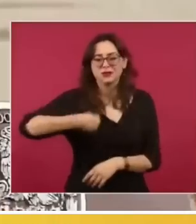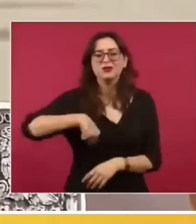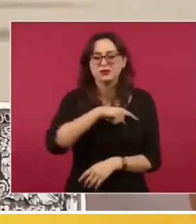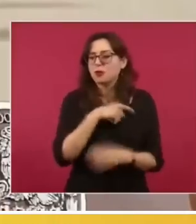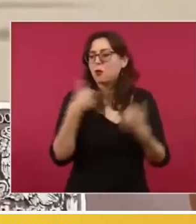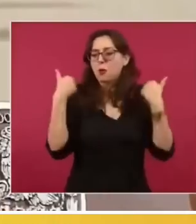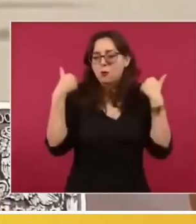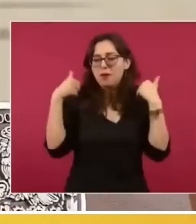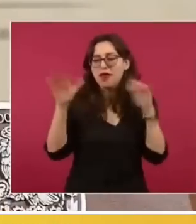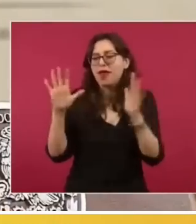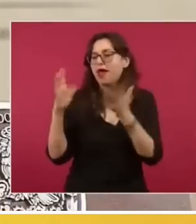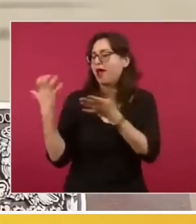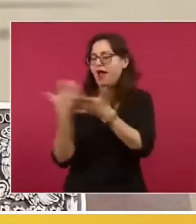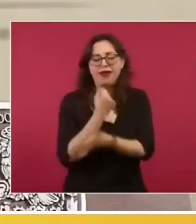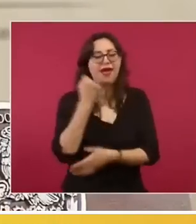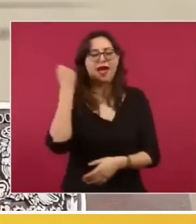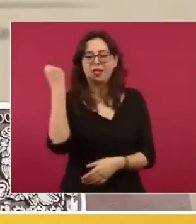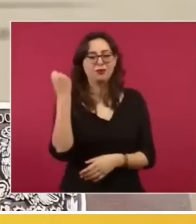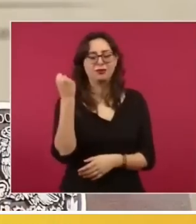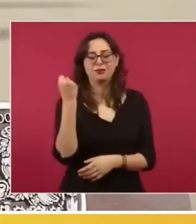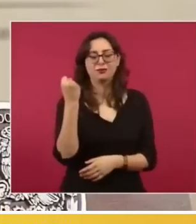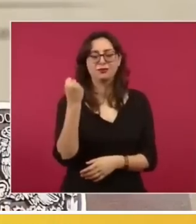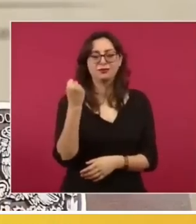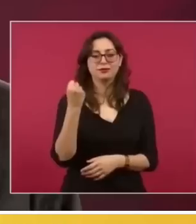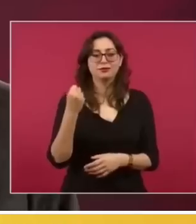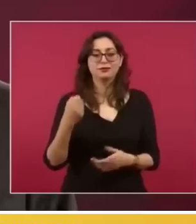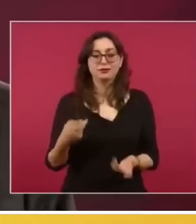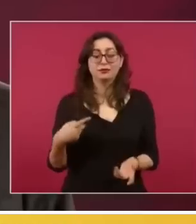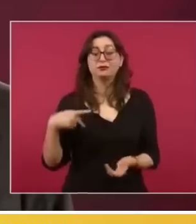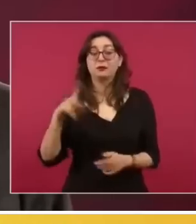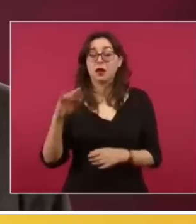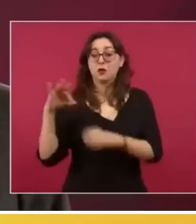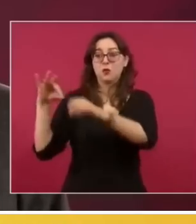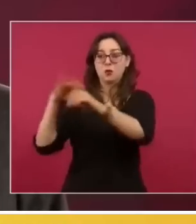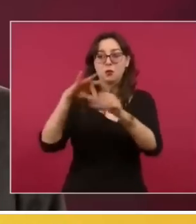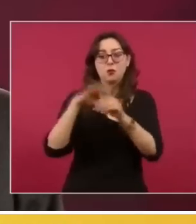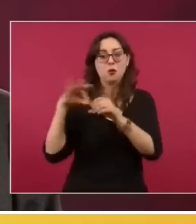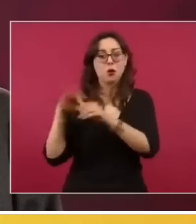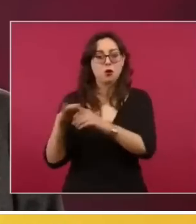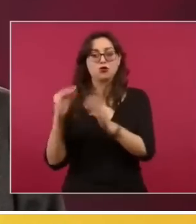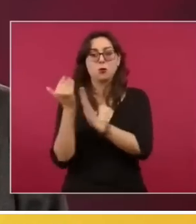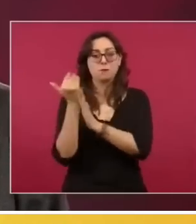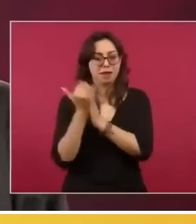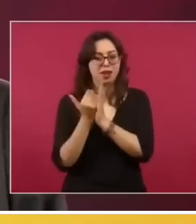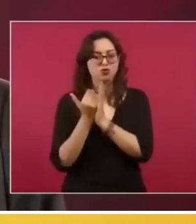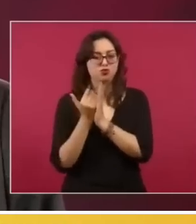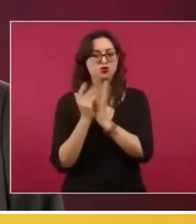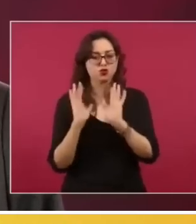Pero íbamos a ganar con menos margen.